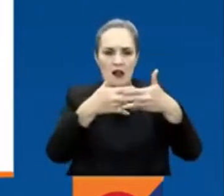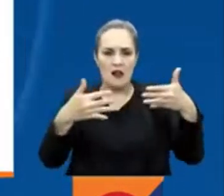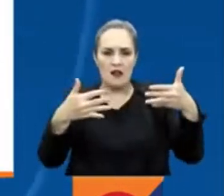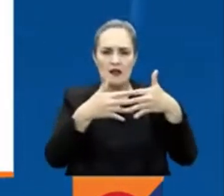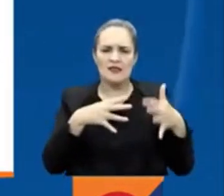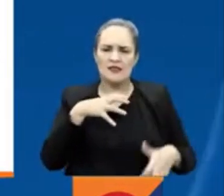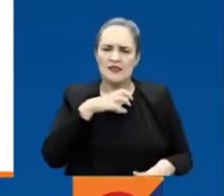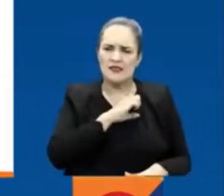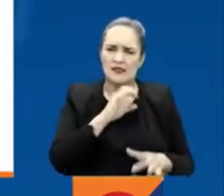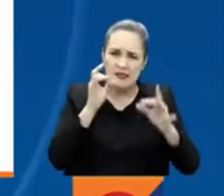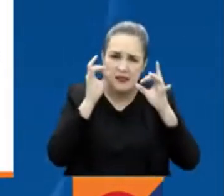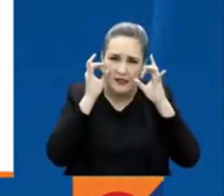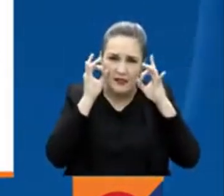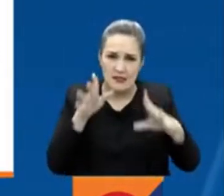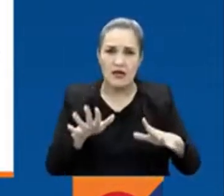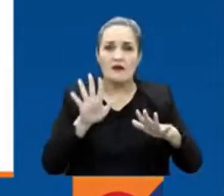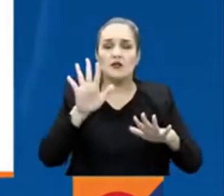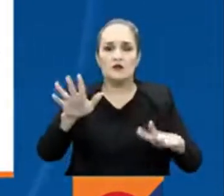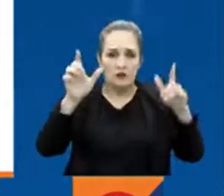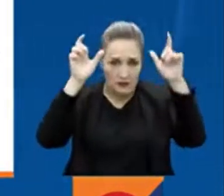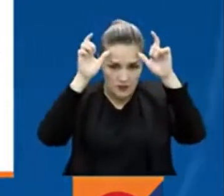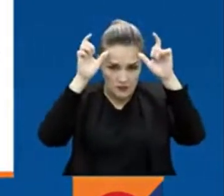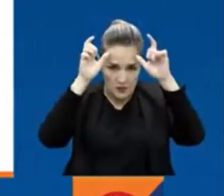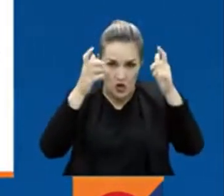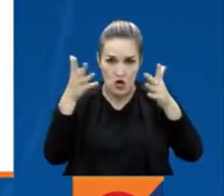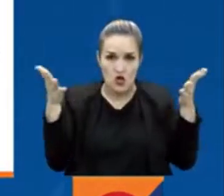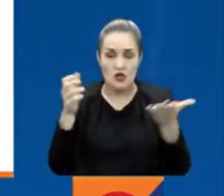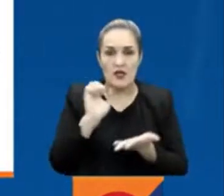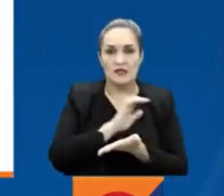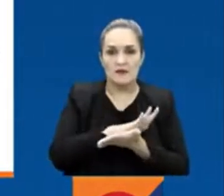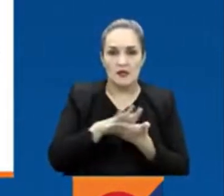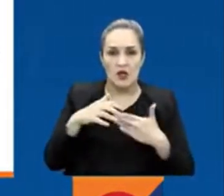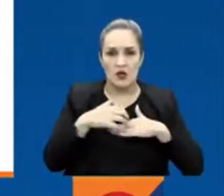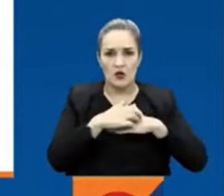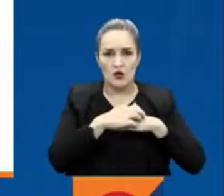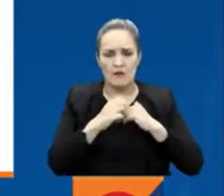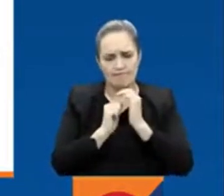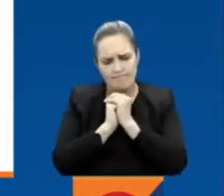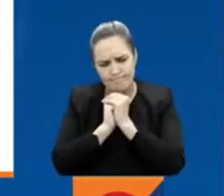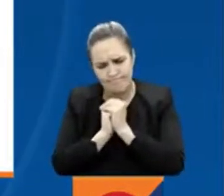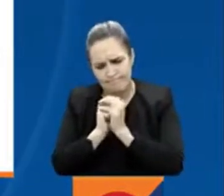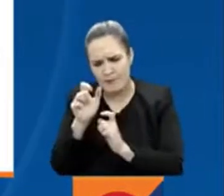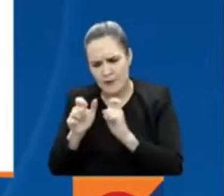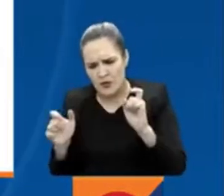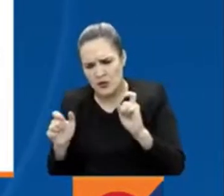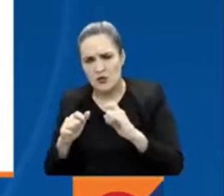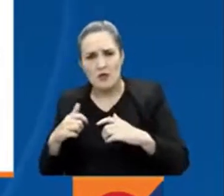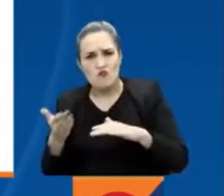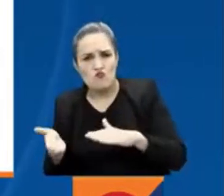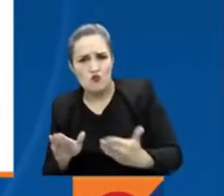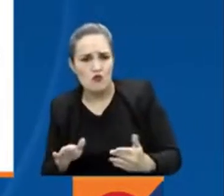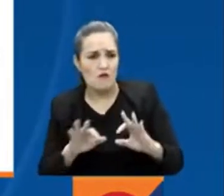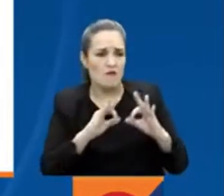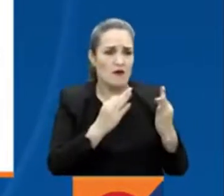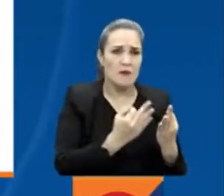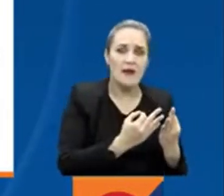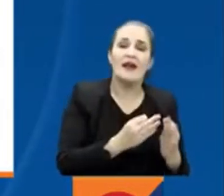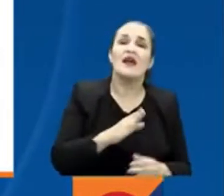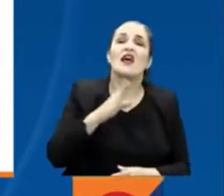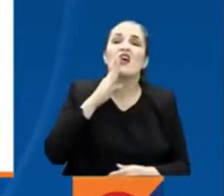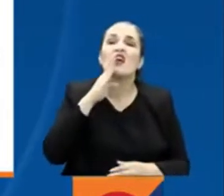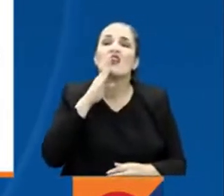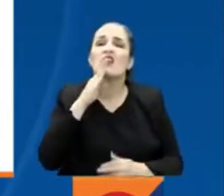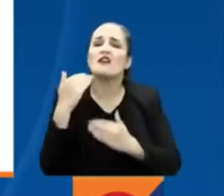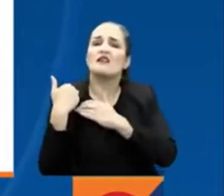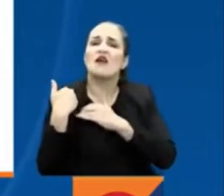lamento tragedia ocurrida en Corralejas, en el Espinal, Tolima. Mis oraciones por víctimas y sus familias. ¿Quién hace verificación de